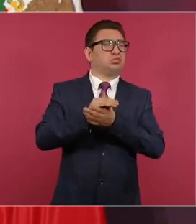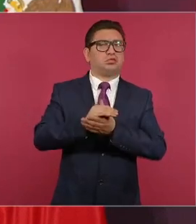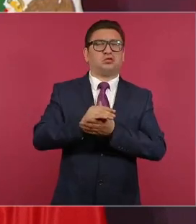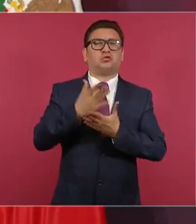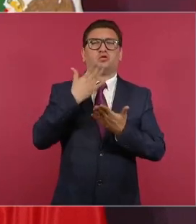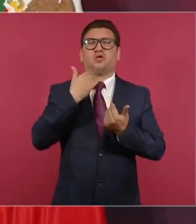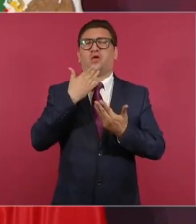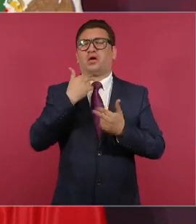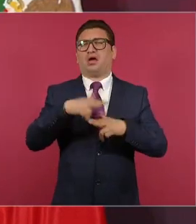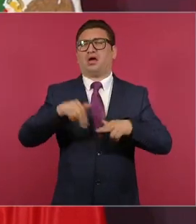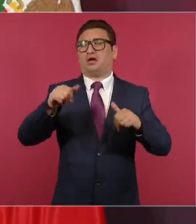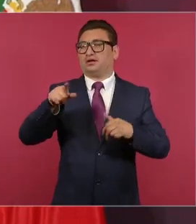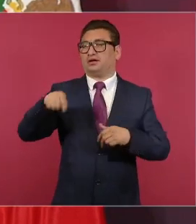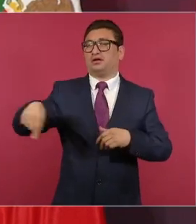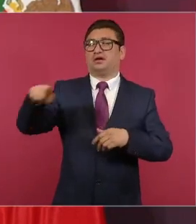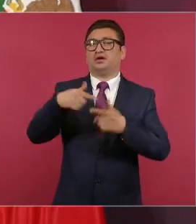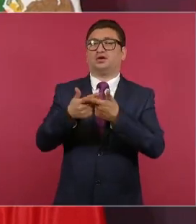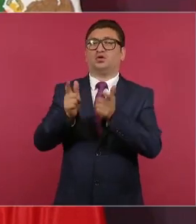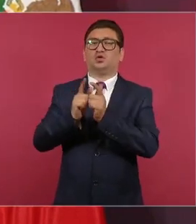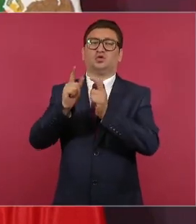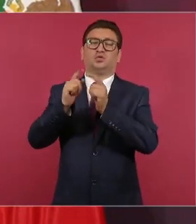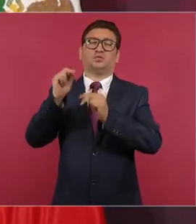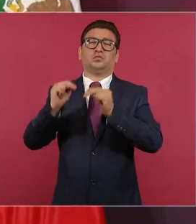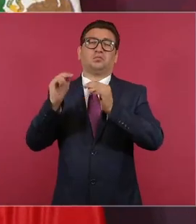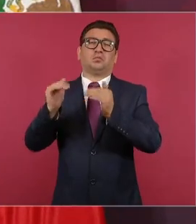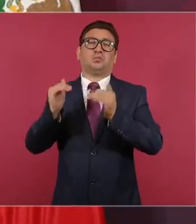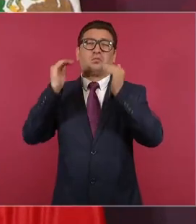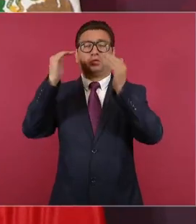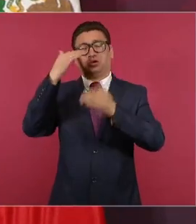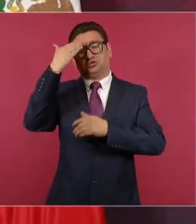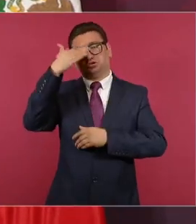que son ellos los sabiondos,